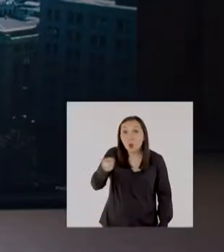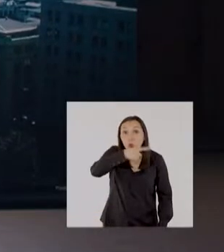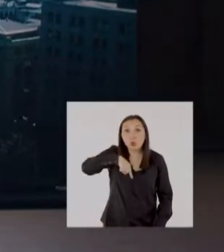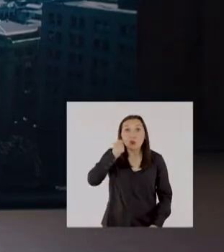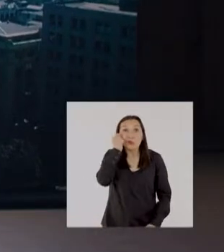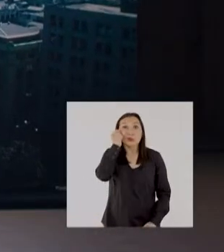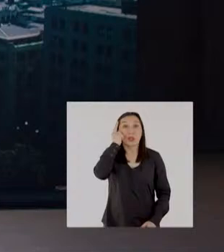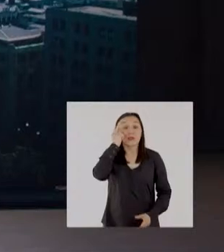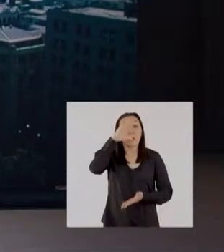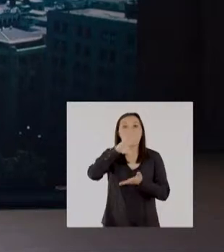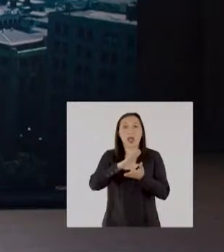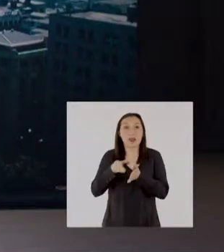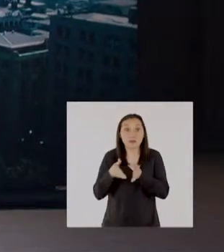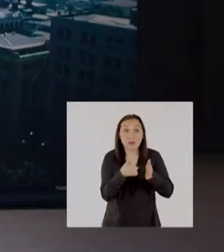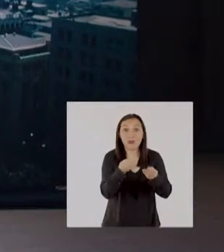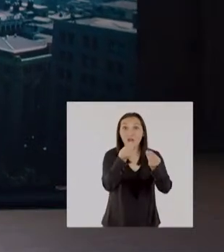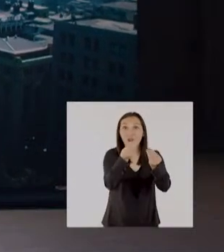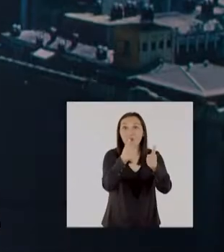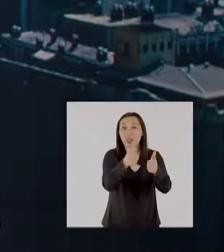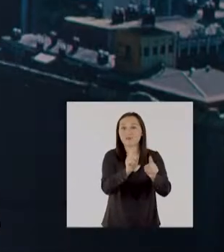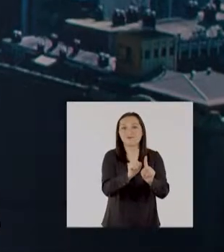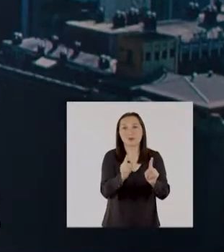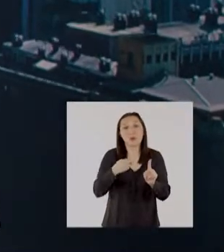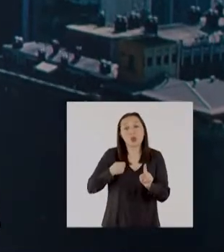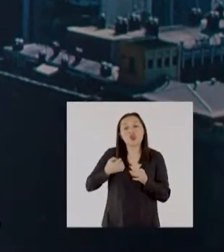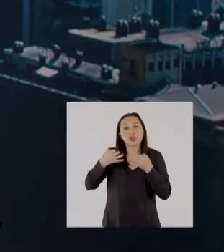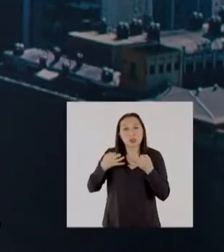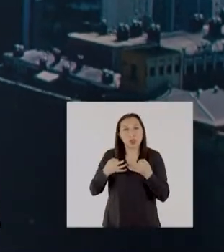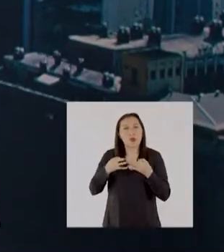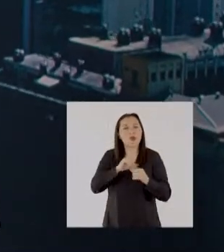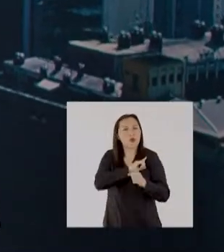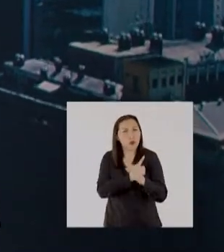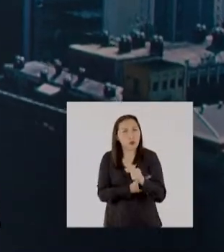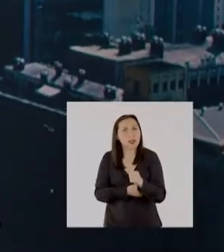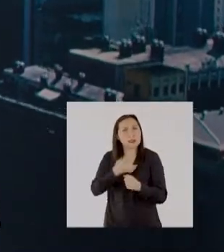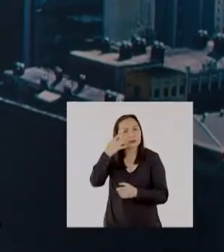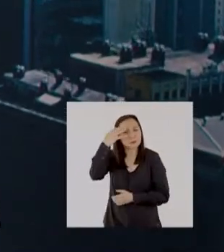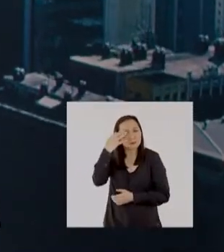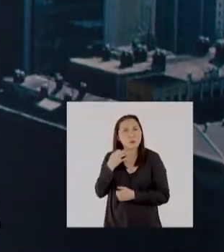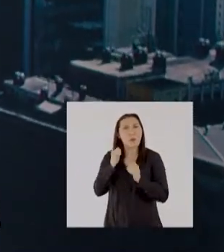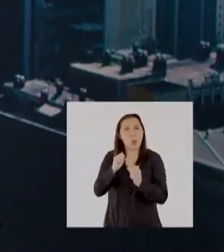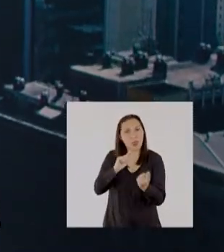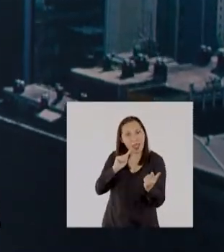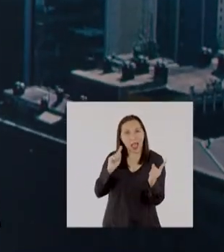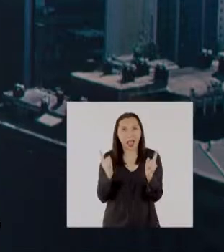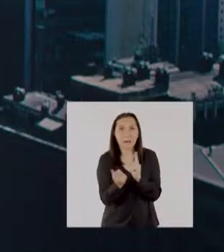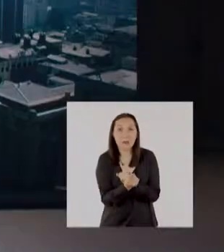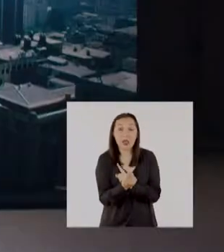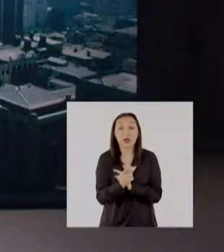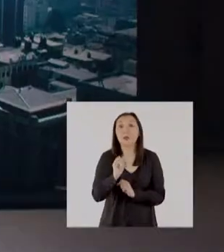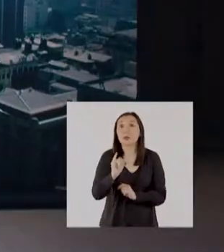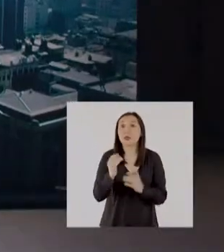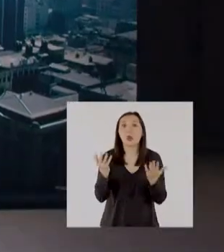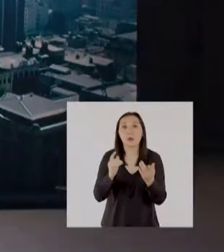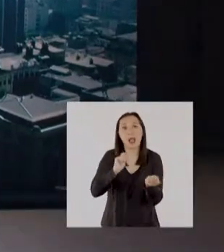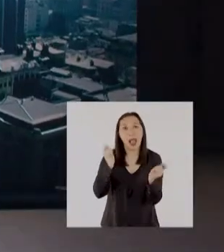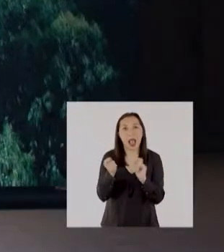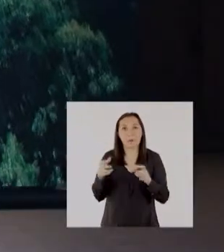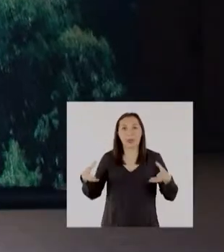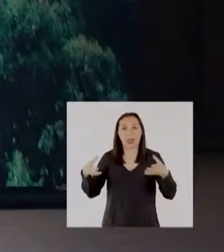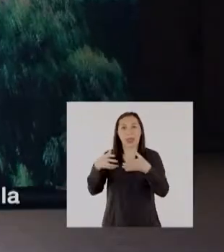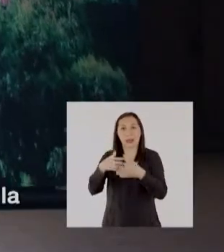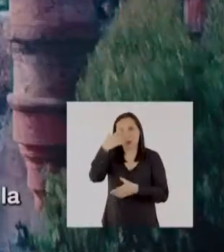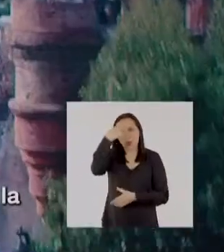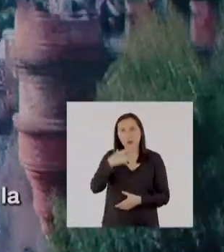todos sabemos que nuestro país no va a boro en camino pero estoy seguro que con fuerza y convicción esto se puede dar vuelta eso sí hay que